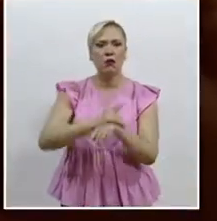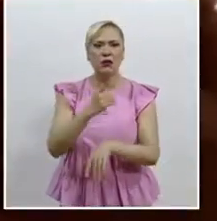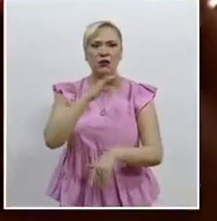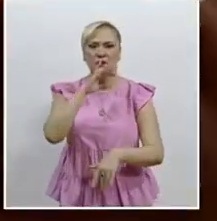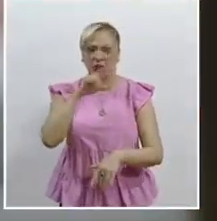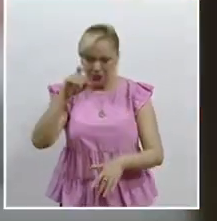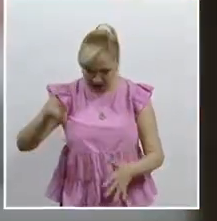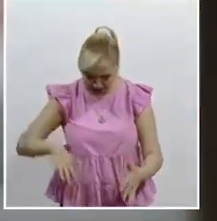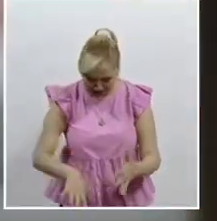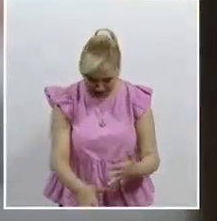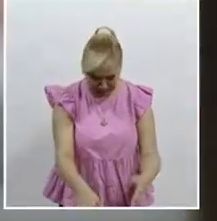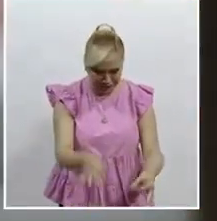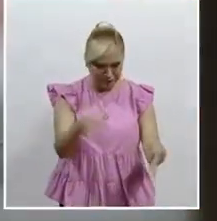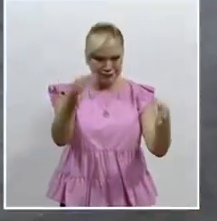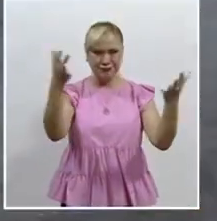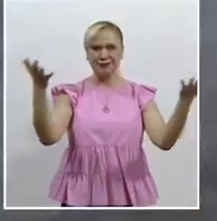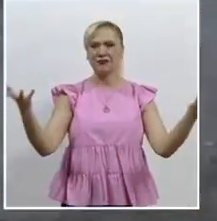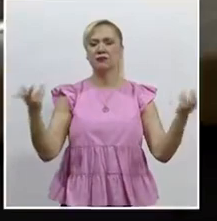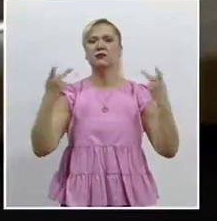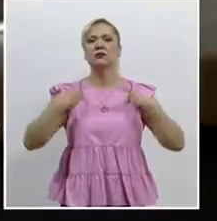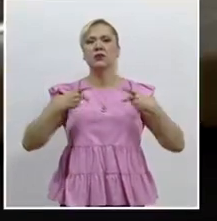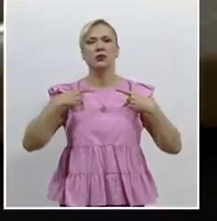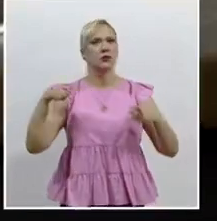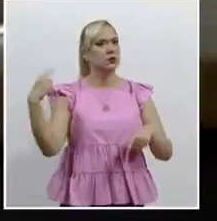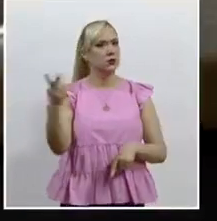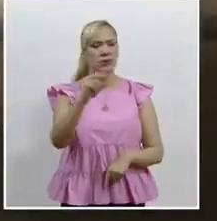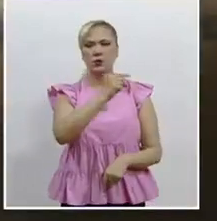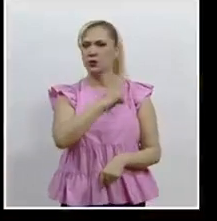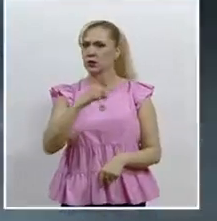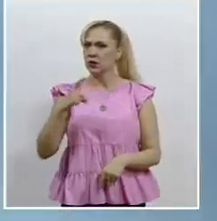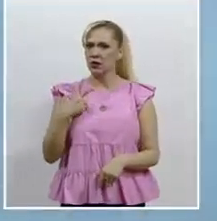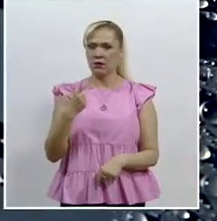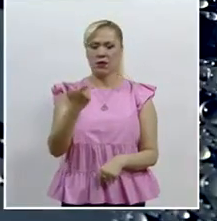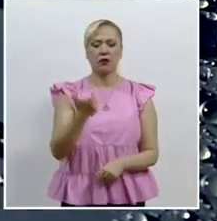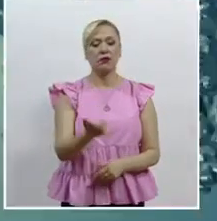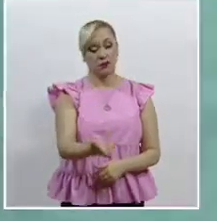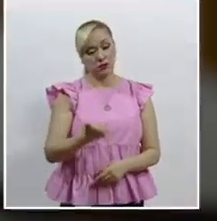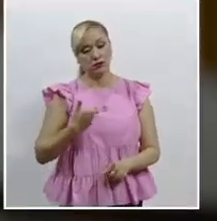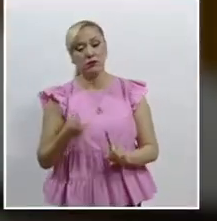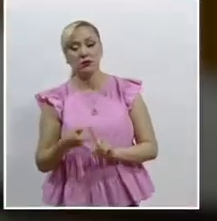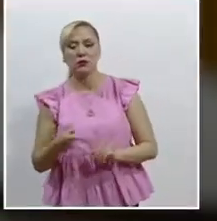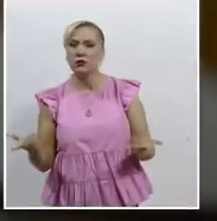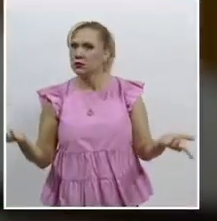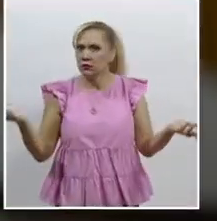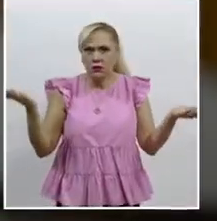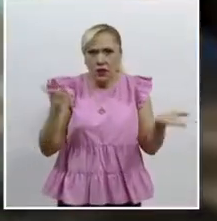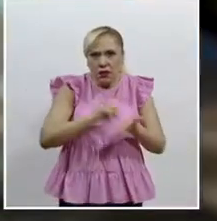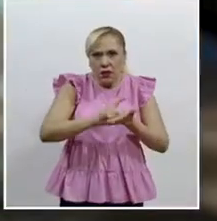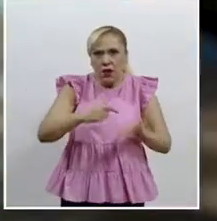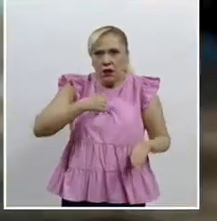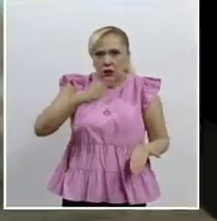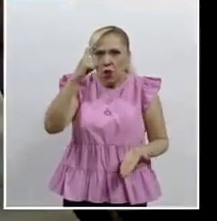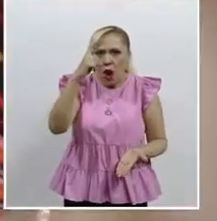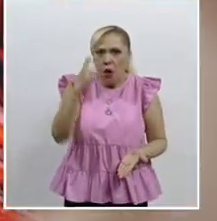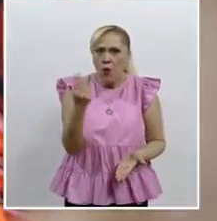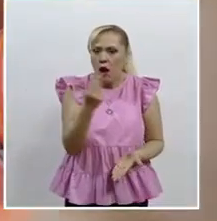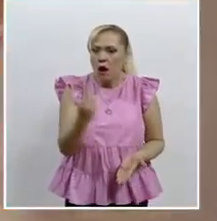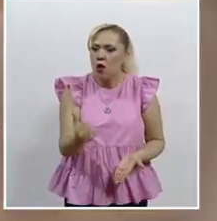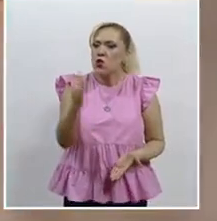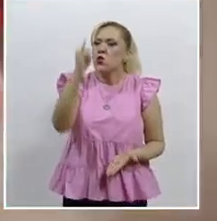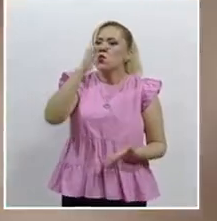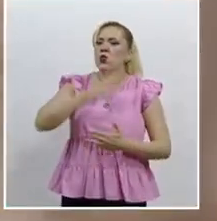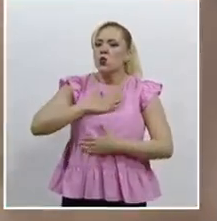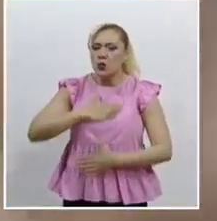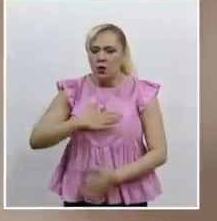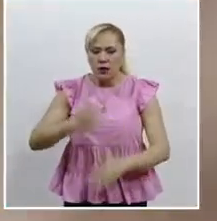positivas que eviten que otras personas menoscaben ilegítimamente este derecho. Además, están obligadas a impulsar las medidas necesarias